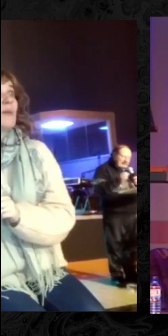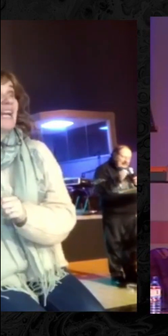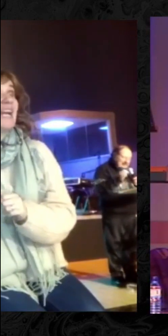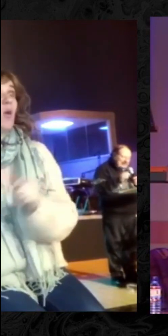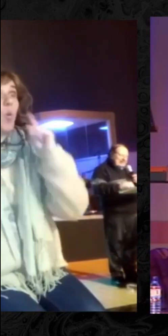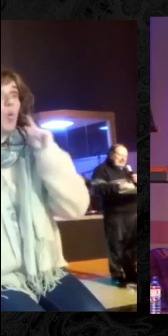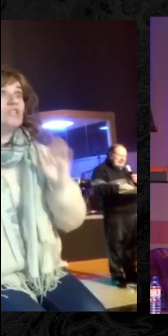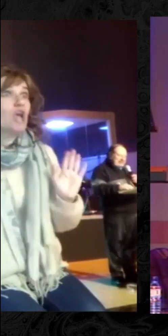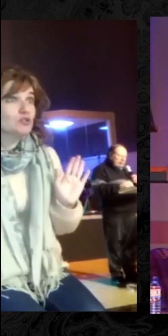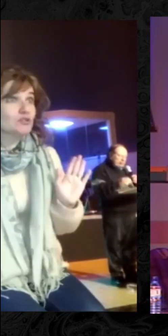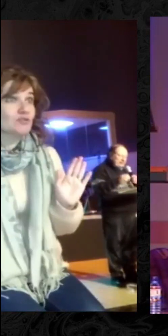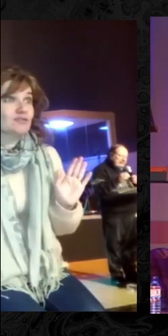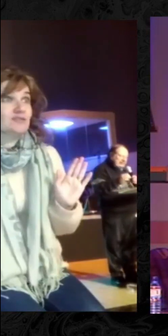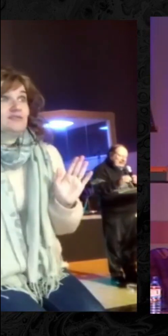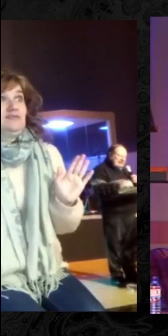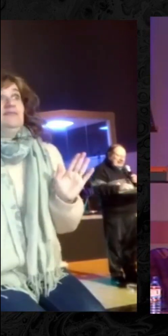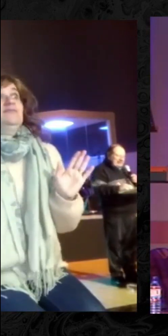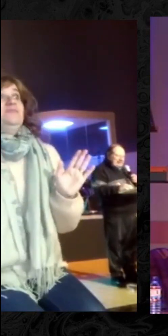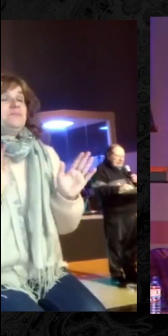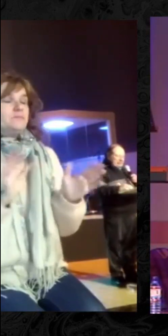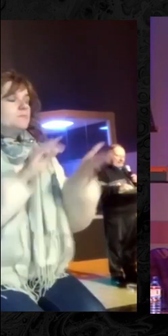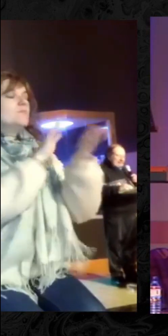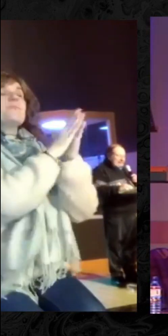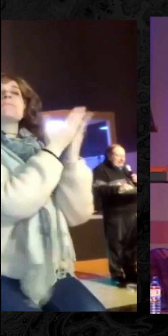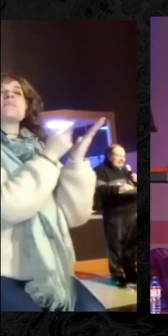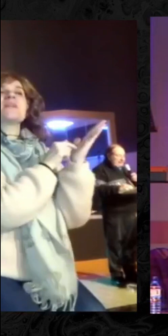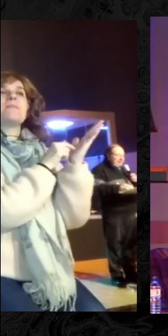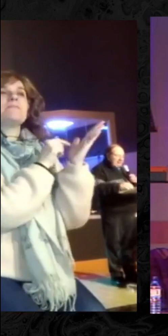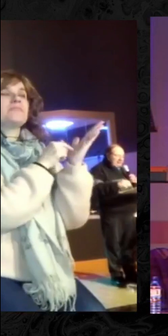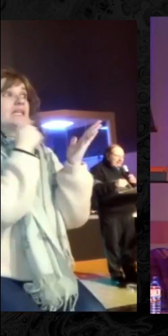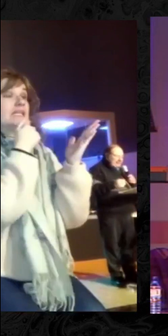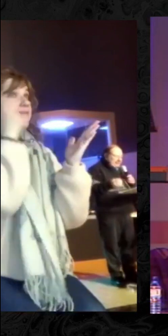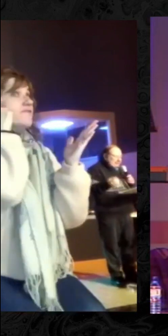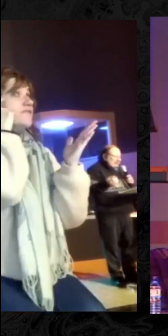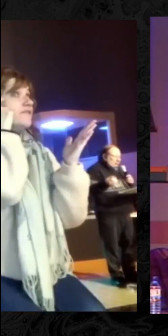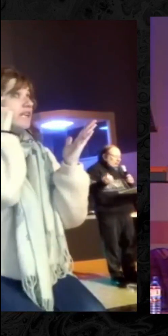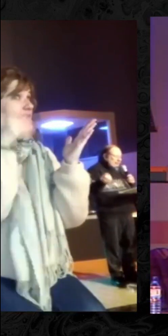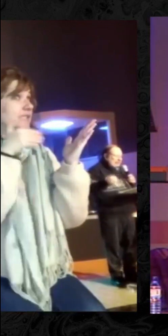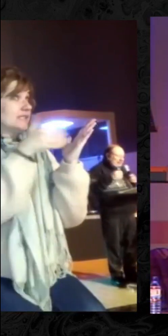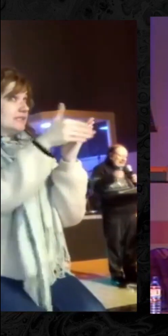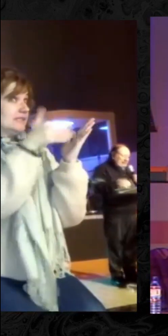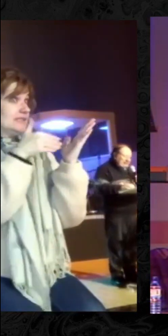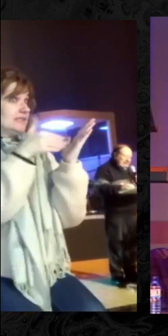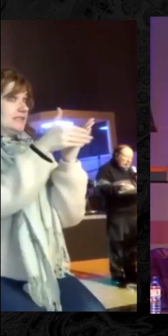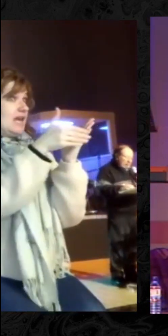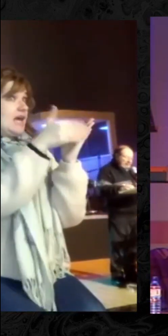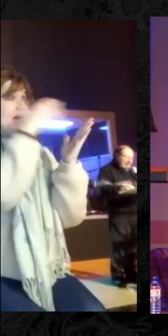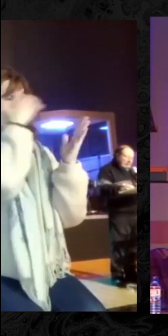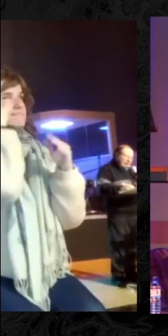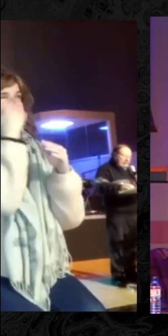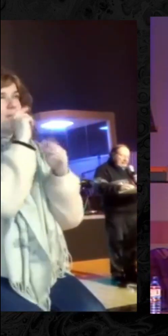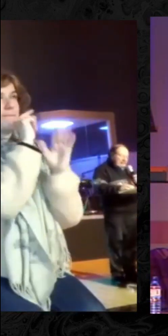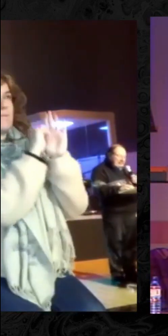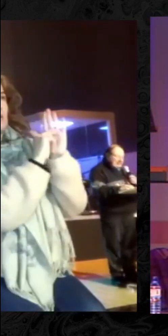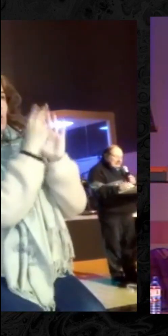las señales que nos indica la palabra de Dios a partir de esa fecha Y está a partir del versículo 25